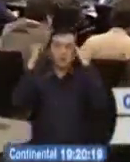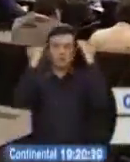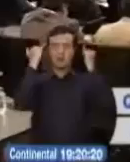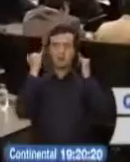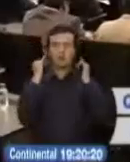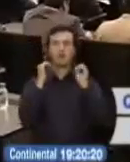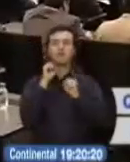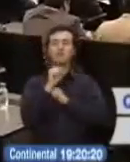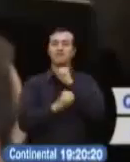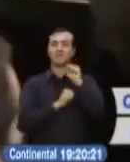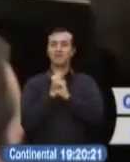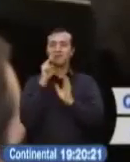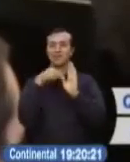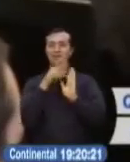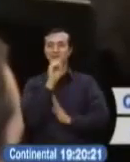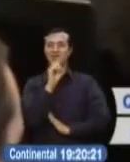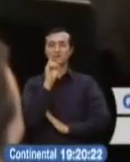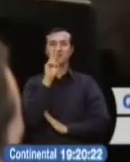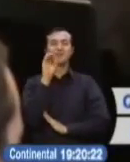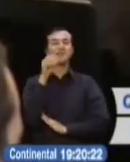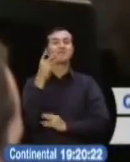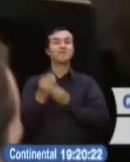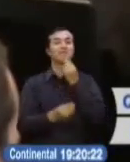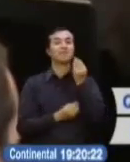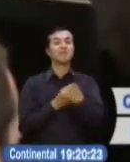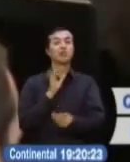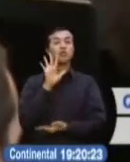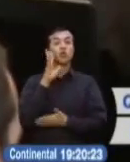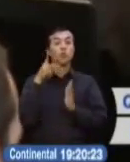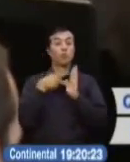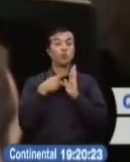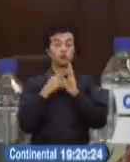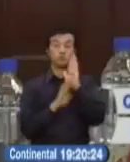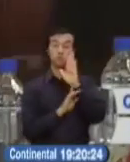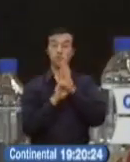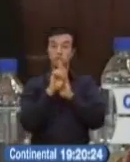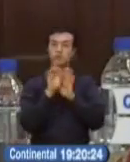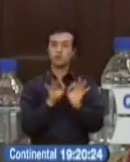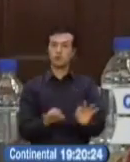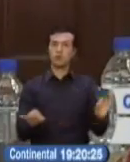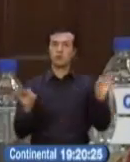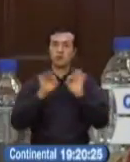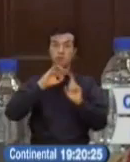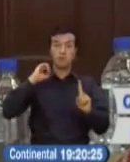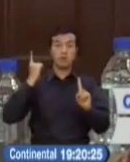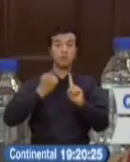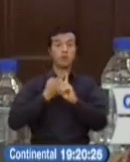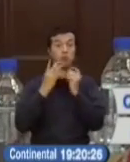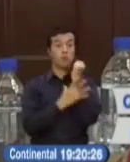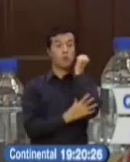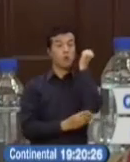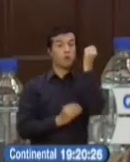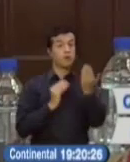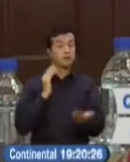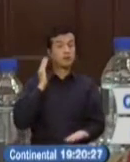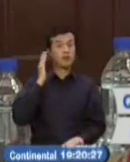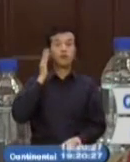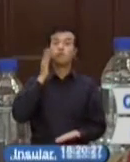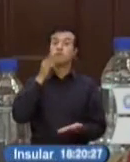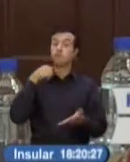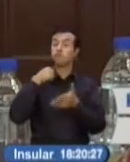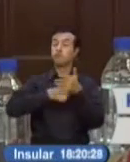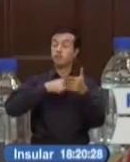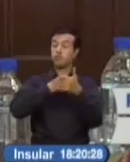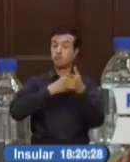Agenda 2020, con 5 puntos para el desarrollo, se hace imprescindible. Primero, la lucha contra la pobreza. Luego, un trabajo